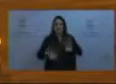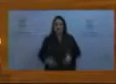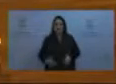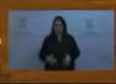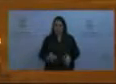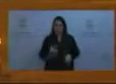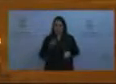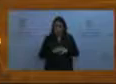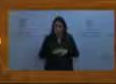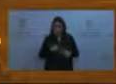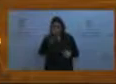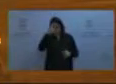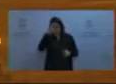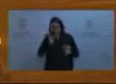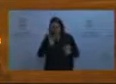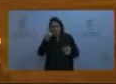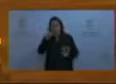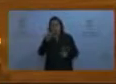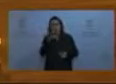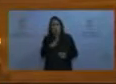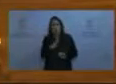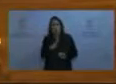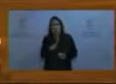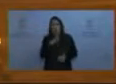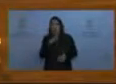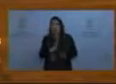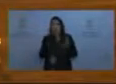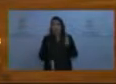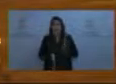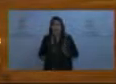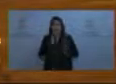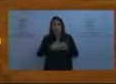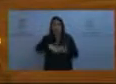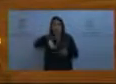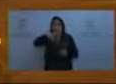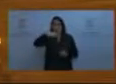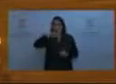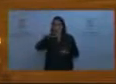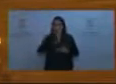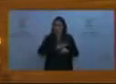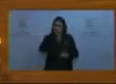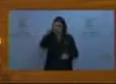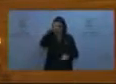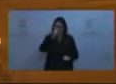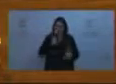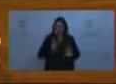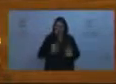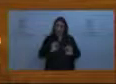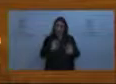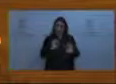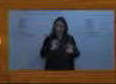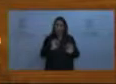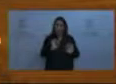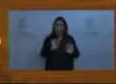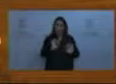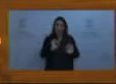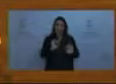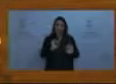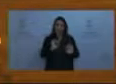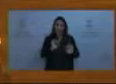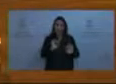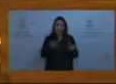a esta enfermedad real? Precisamente porque el único tratamiento del que disponemos para esta enfermedad, para estas manifestaciones, es